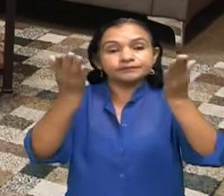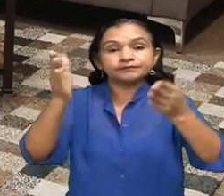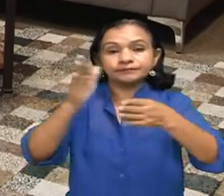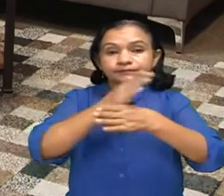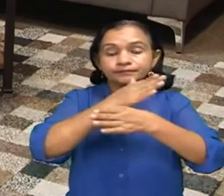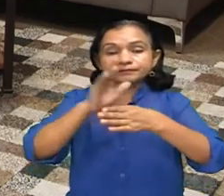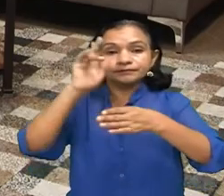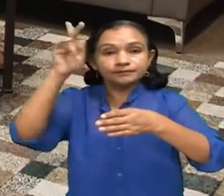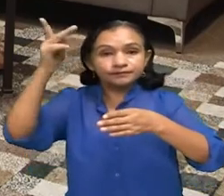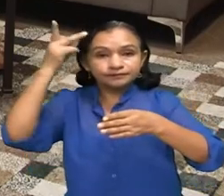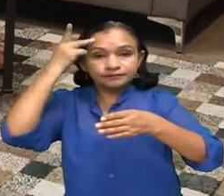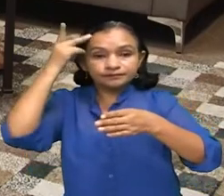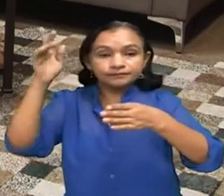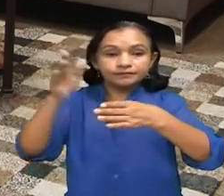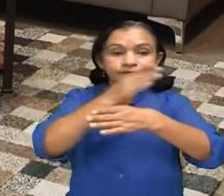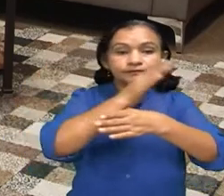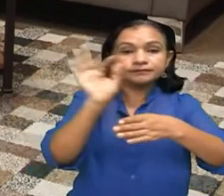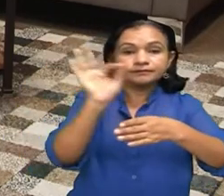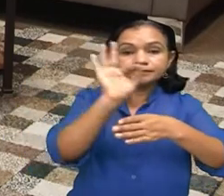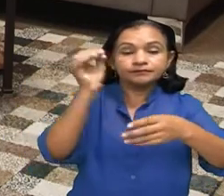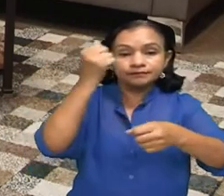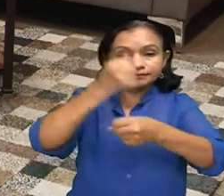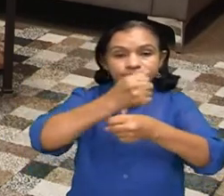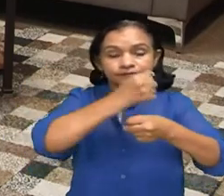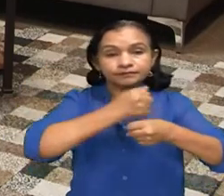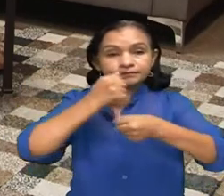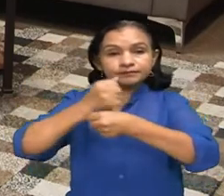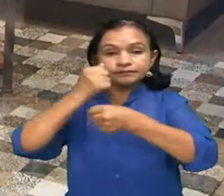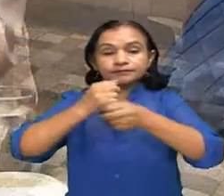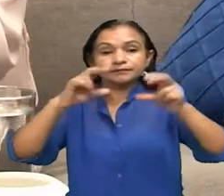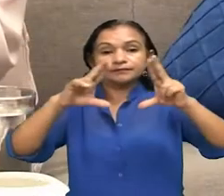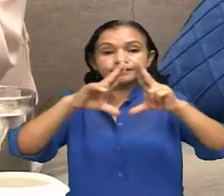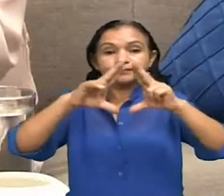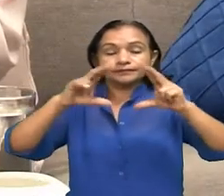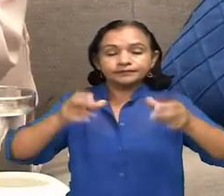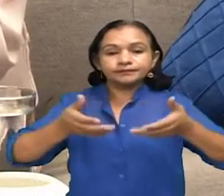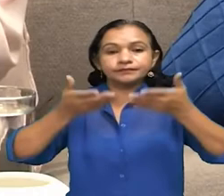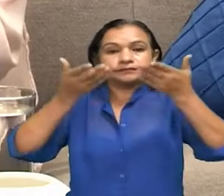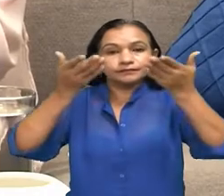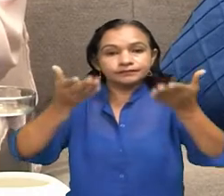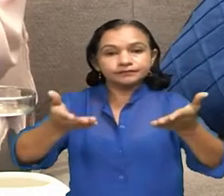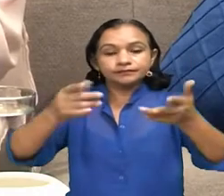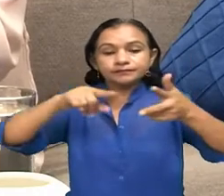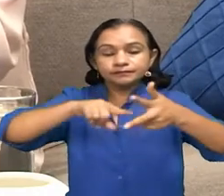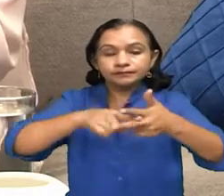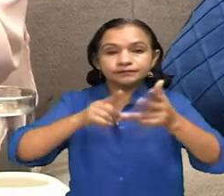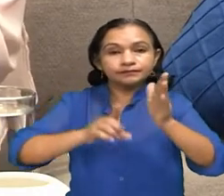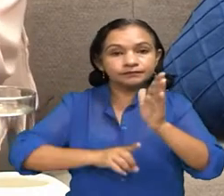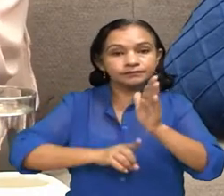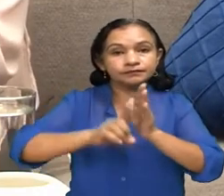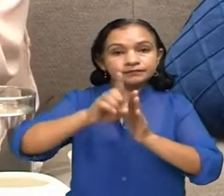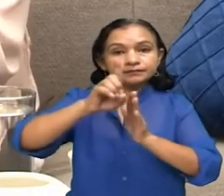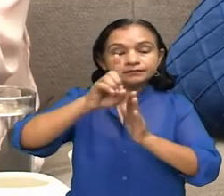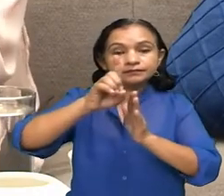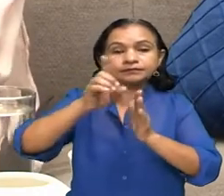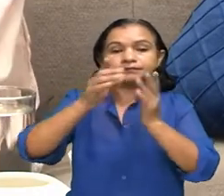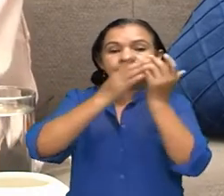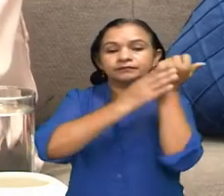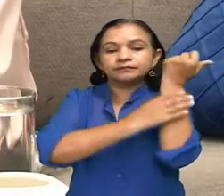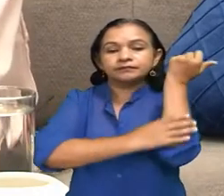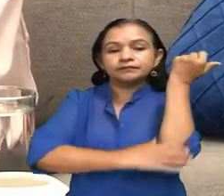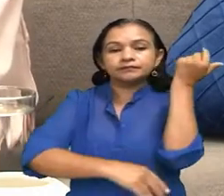y estrategias a nivel nacional que han dado la punta, ¿verdad?, para el desarrollo y salir de la